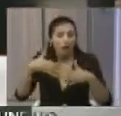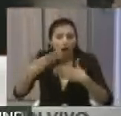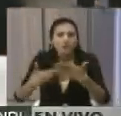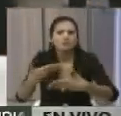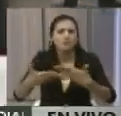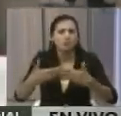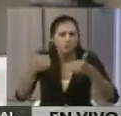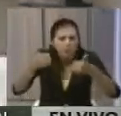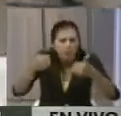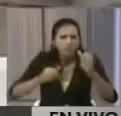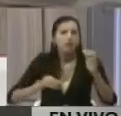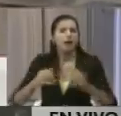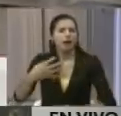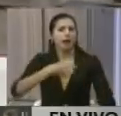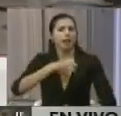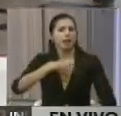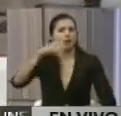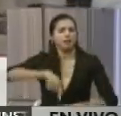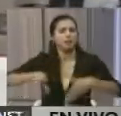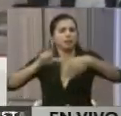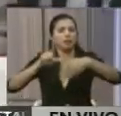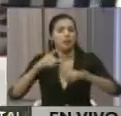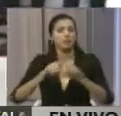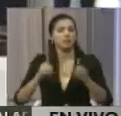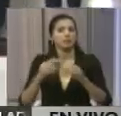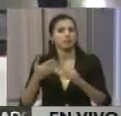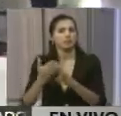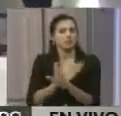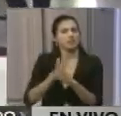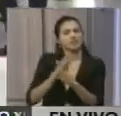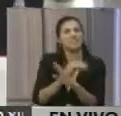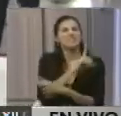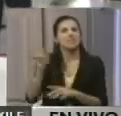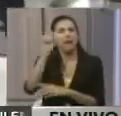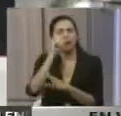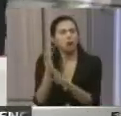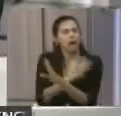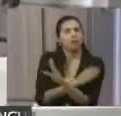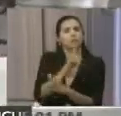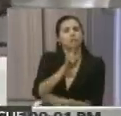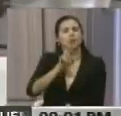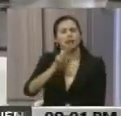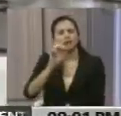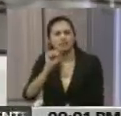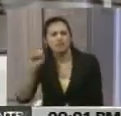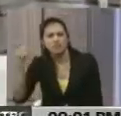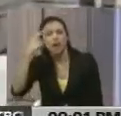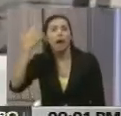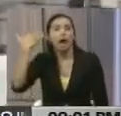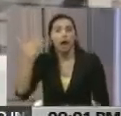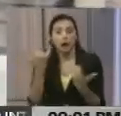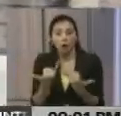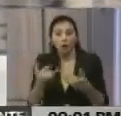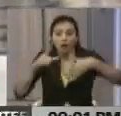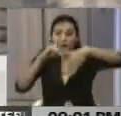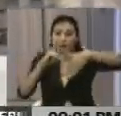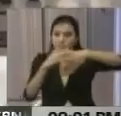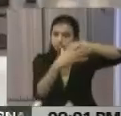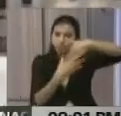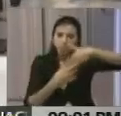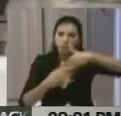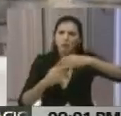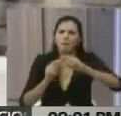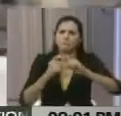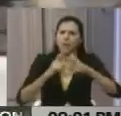Sin embargo, vemos hoy, a diferencia de hace 100 años con la Unión Soviética, cómo en cada pueblo del continente crece un movimiento